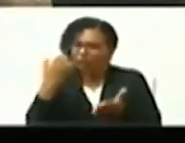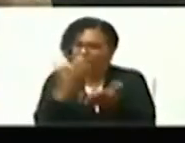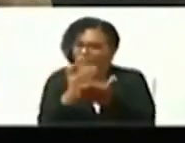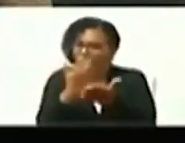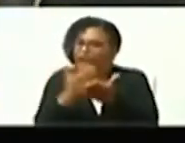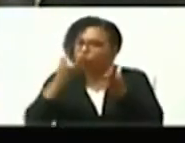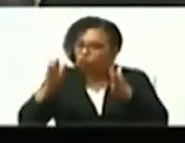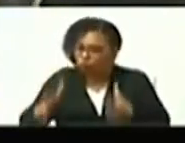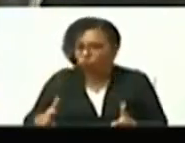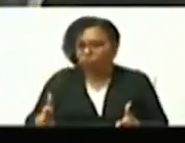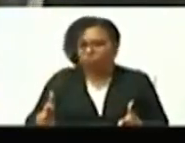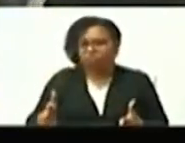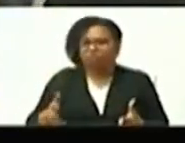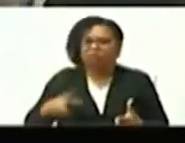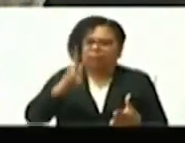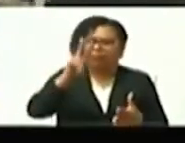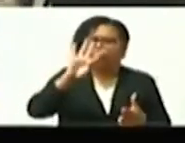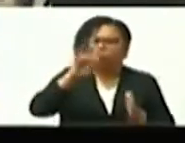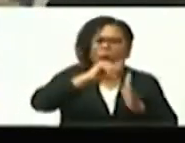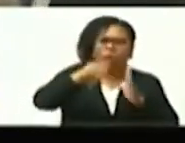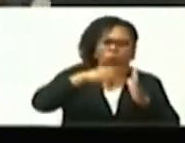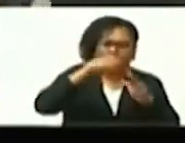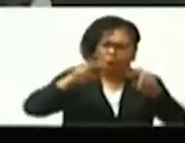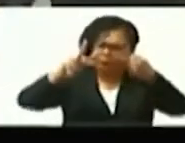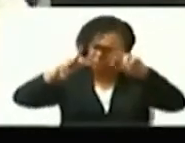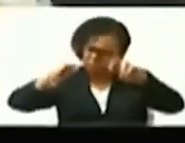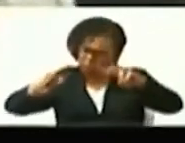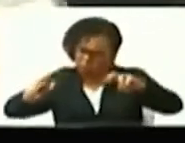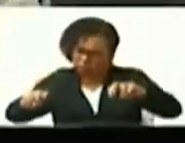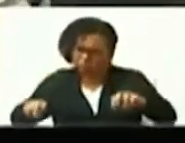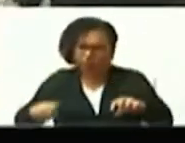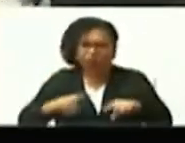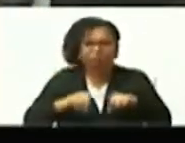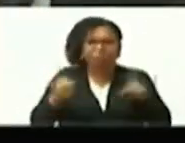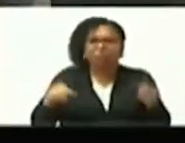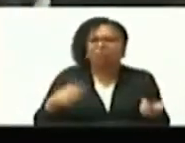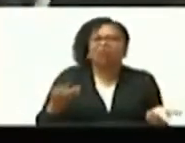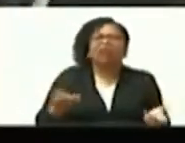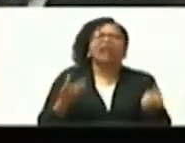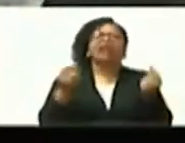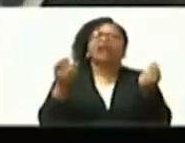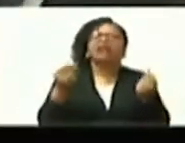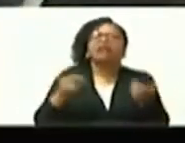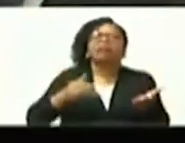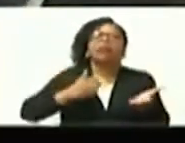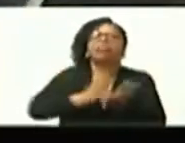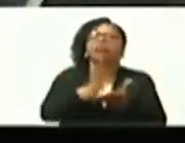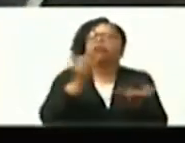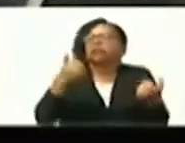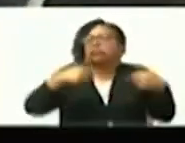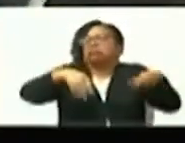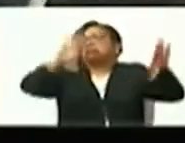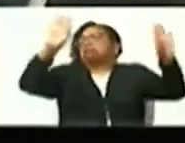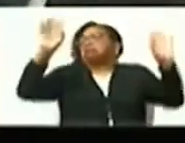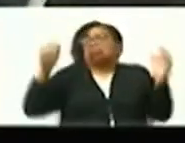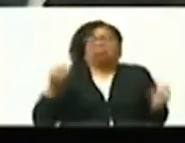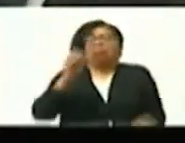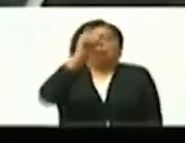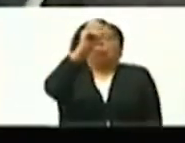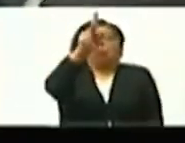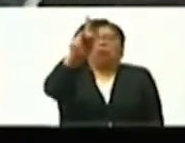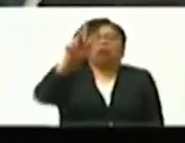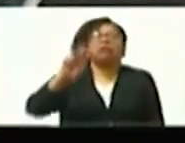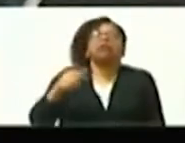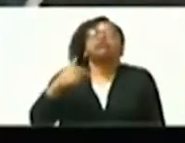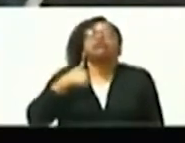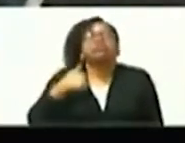menos 24 horas para consultarlo. Y no nosotros mismos decir, está bien, vamos a renunciar a ese derecho, que se conozca, que se lea. Entonces esa era la reflexión que yo quería